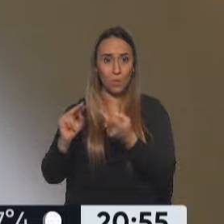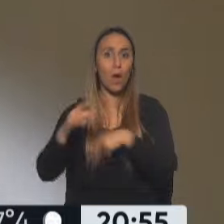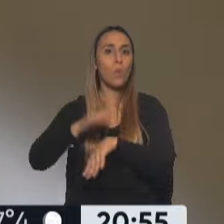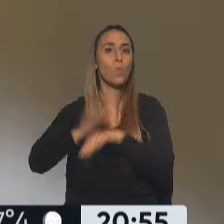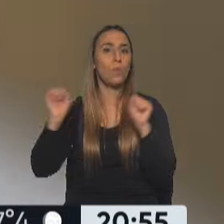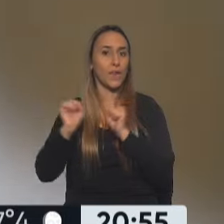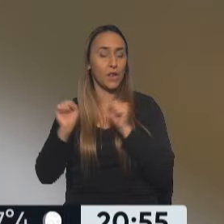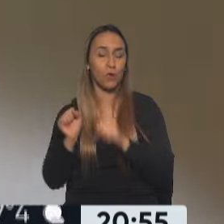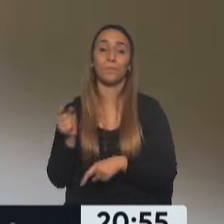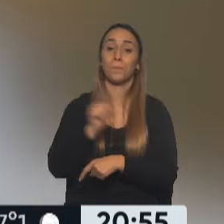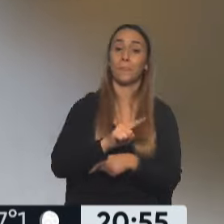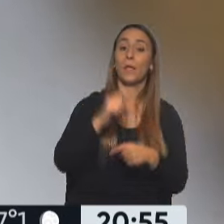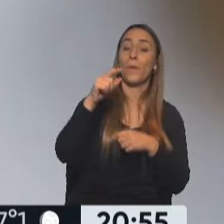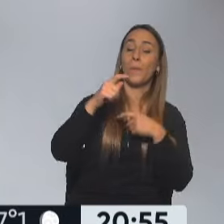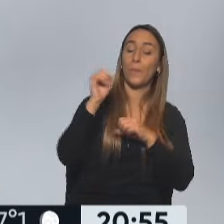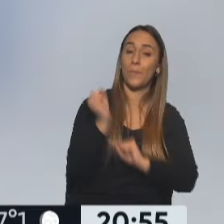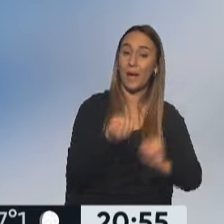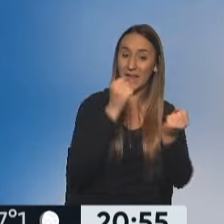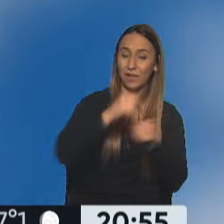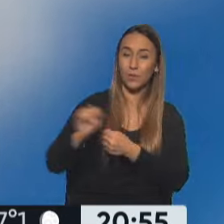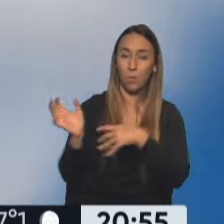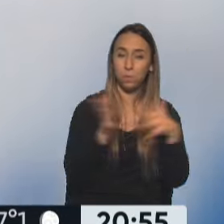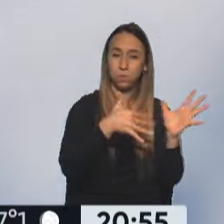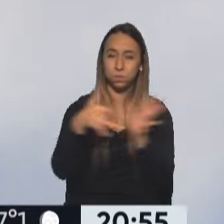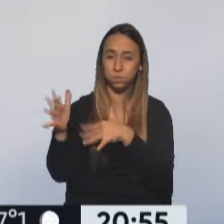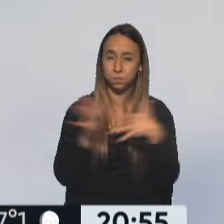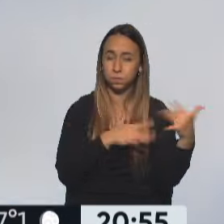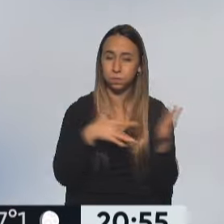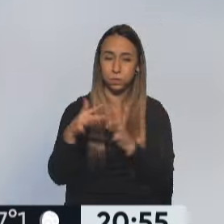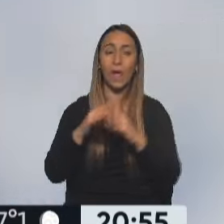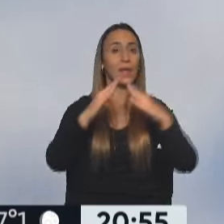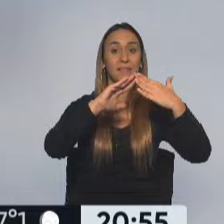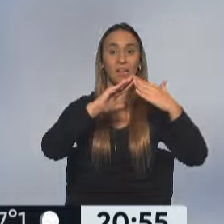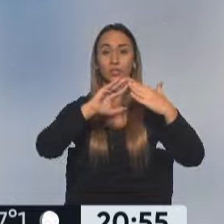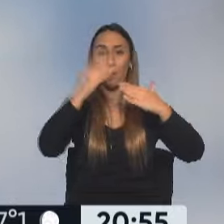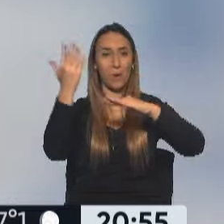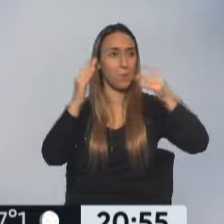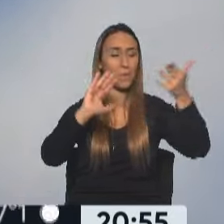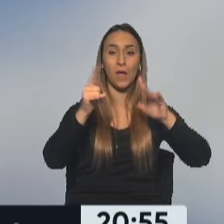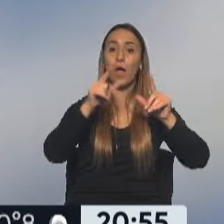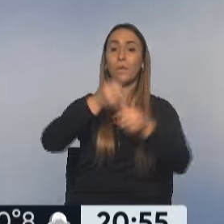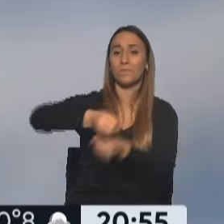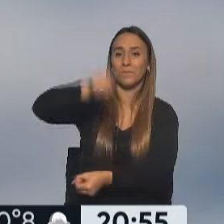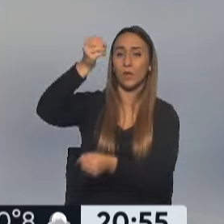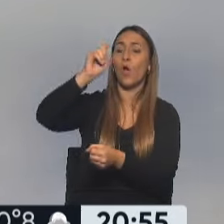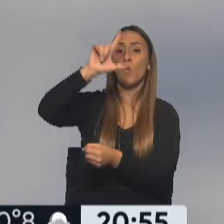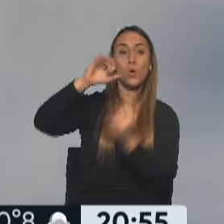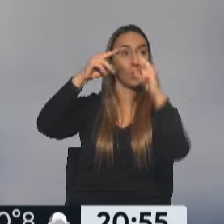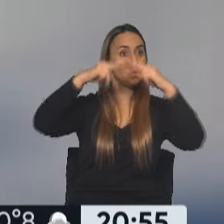los fuertes vientos han provocado la voladura de techos y postes de luz, llevando al Consejo Escolar a suspender